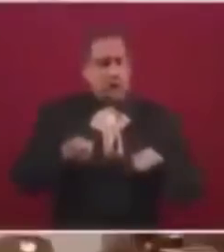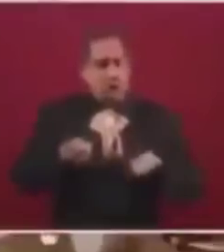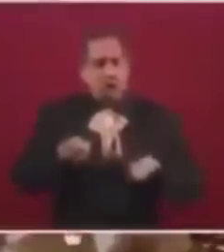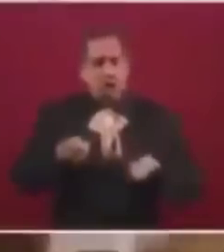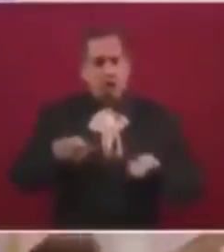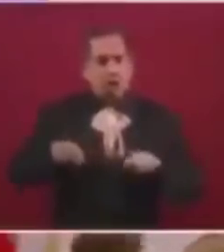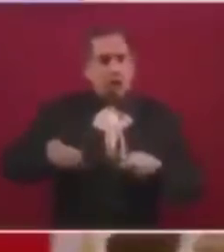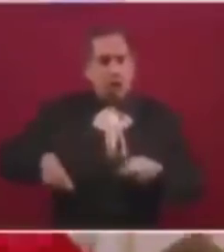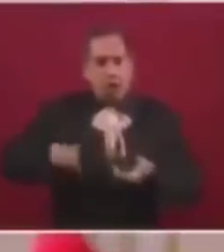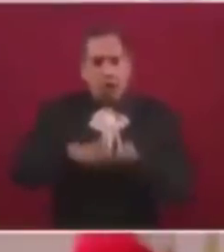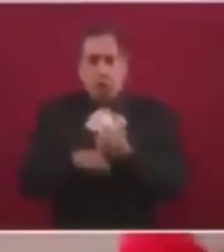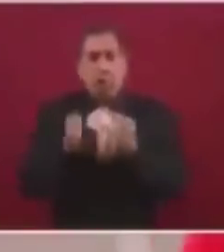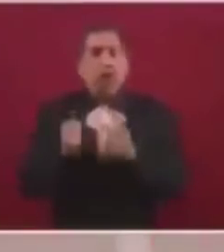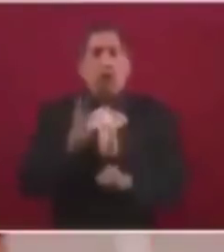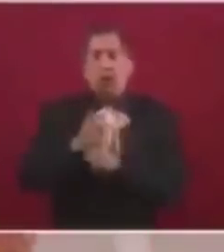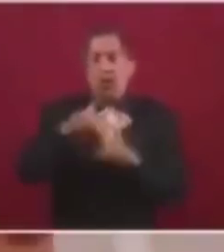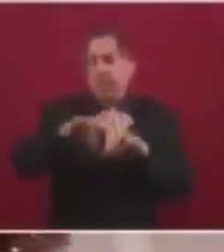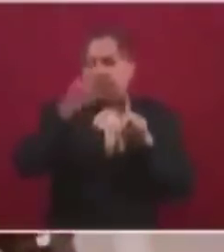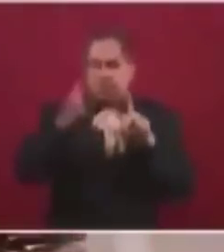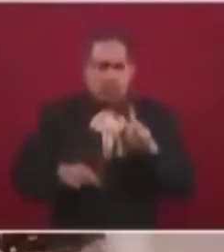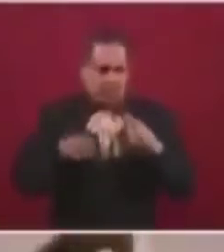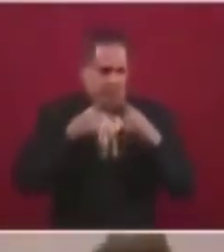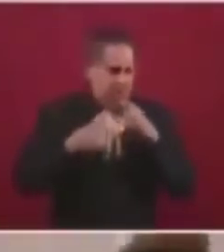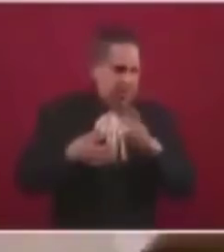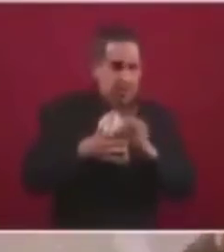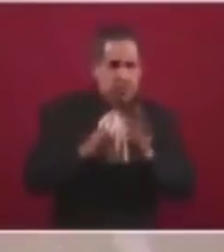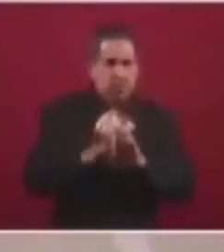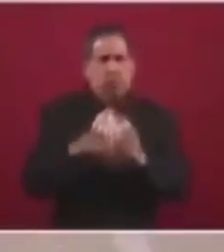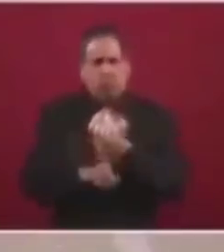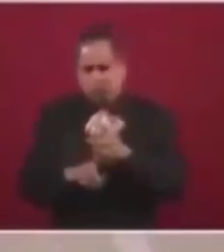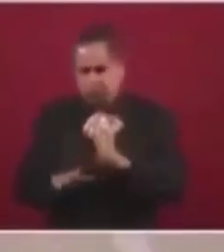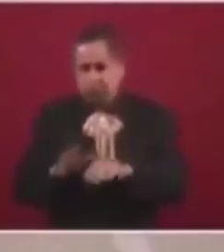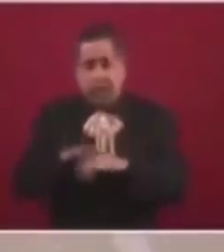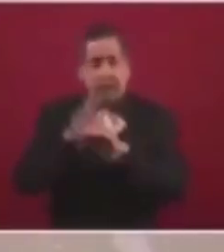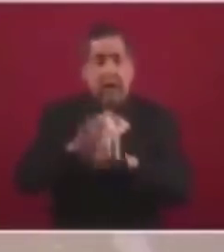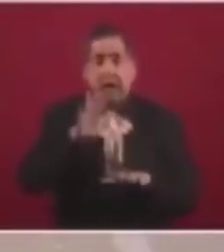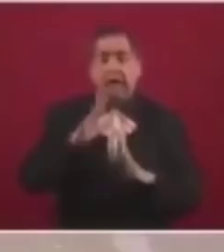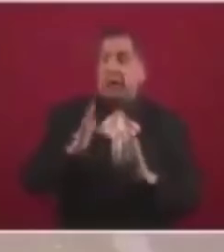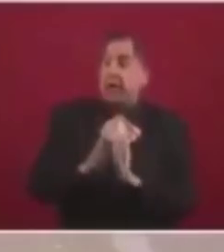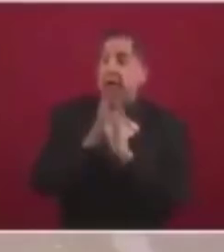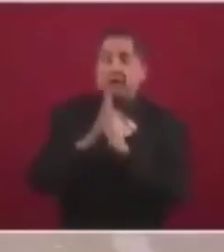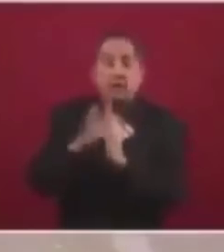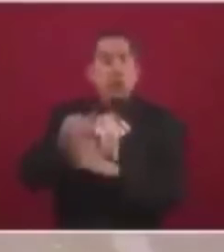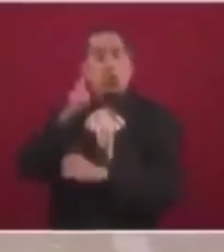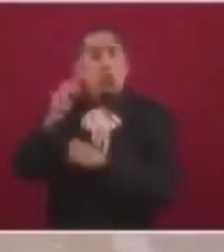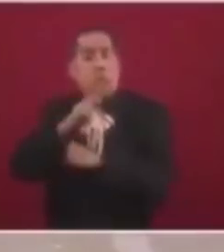machitos. Tráigame a los machitos. Tráiganlos. Mira, España, eso tiene, esos sombreros son como de los toreros, mire.